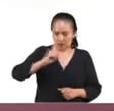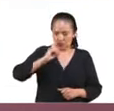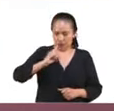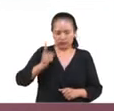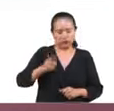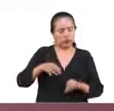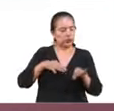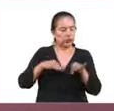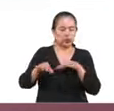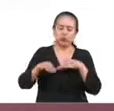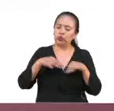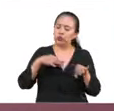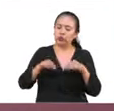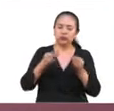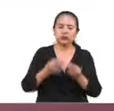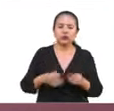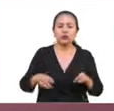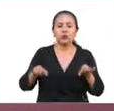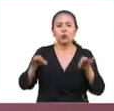papel